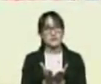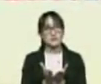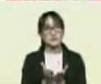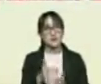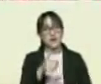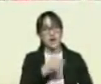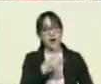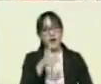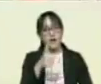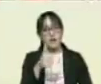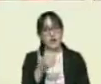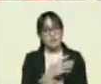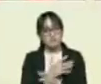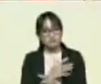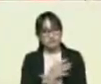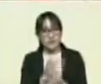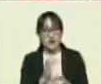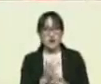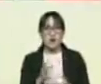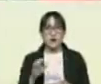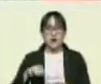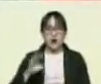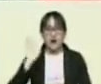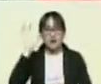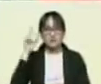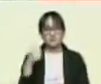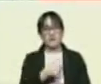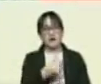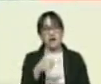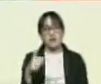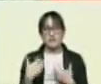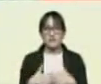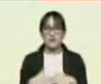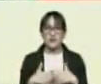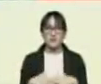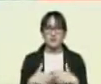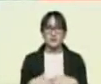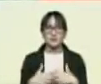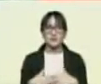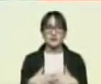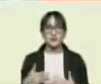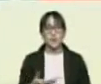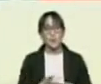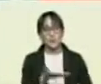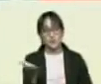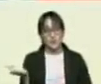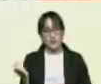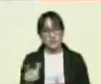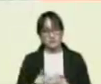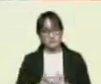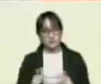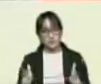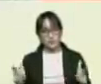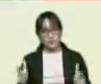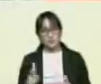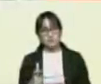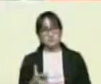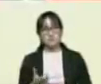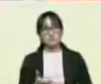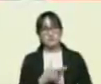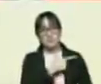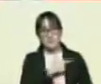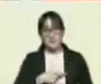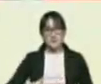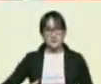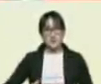que en cada cancha, que en cada fábrica, ustedes multipliquen la banda presidencial,